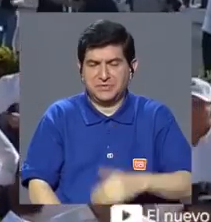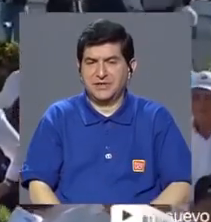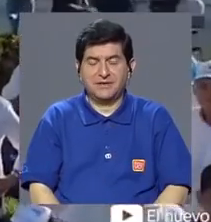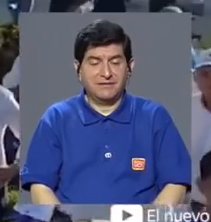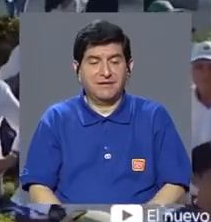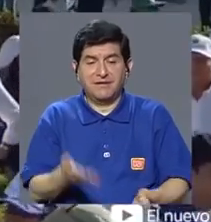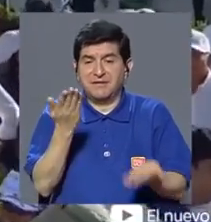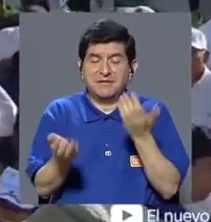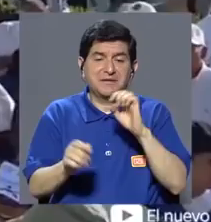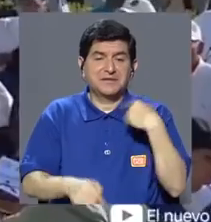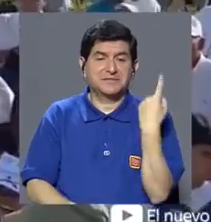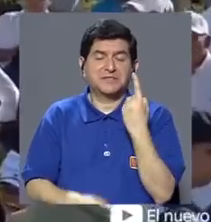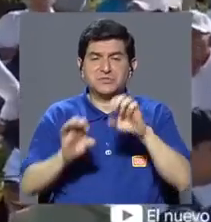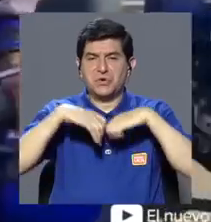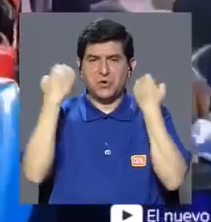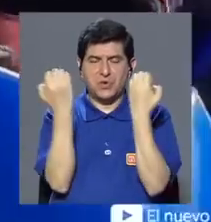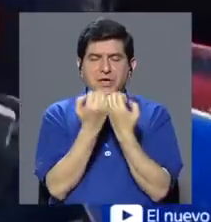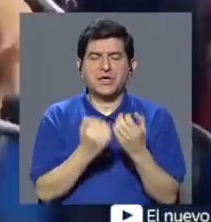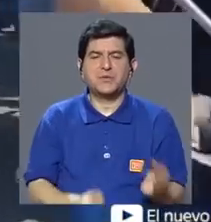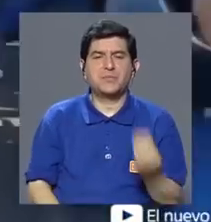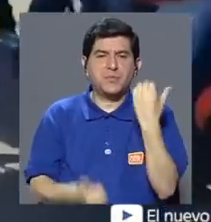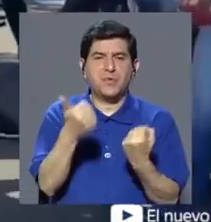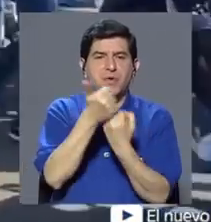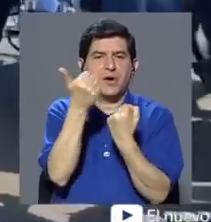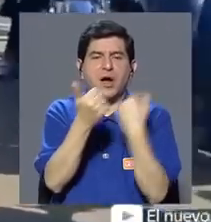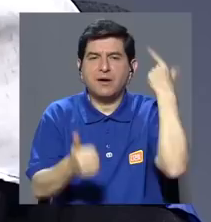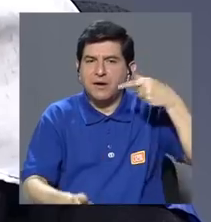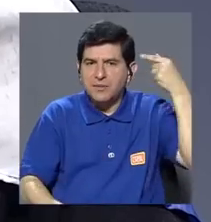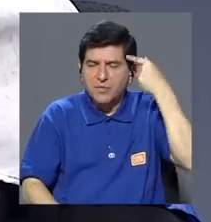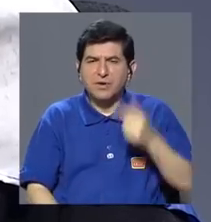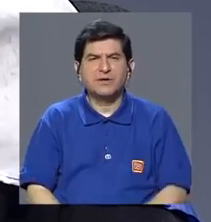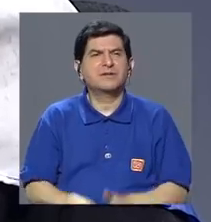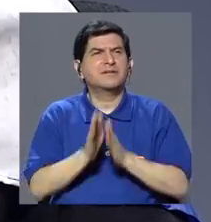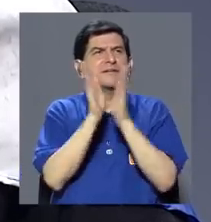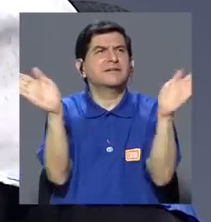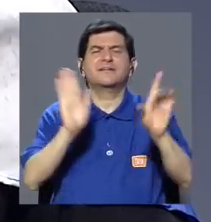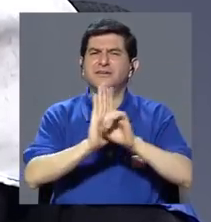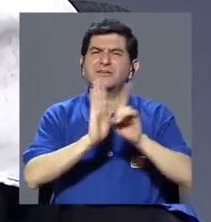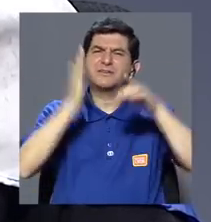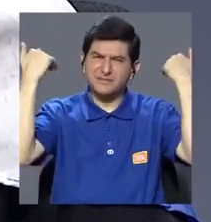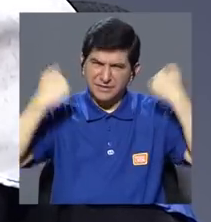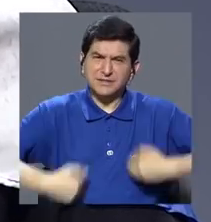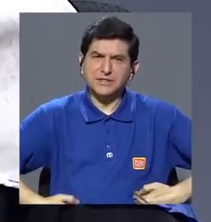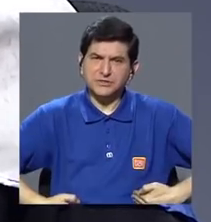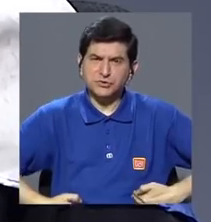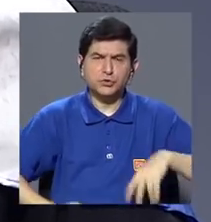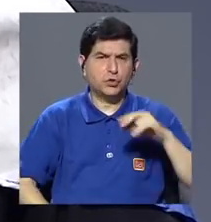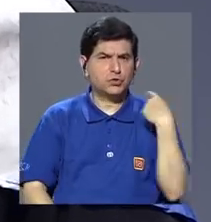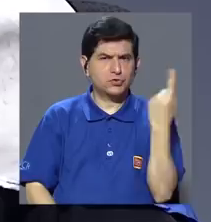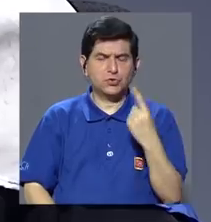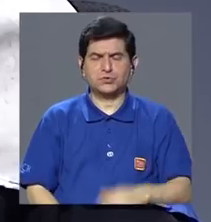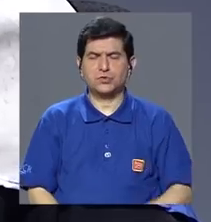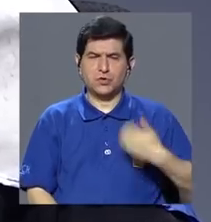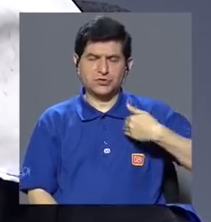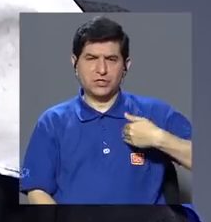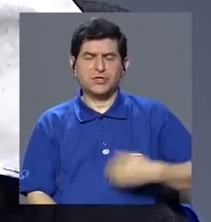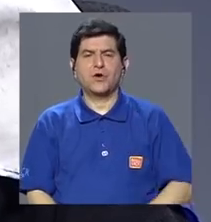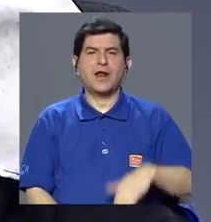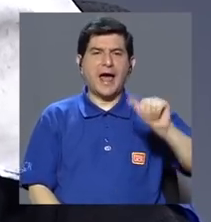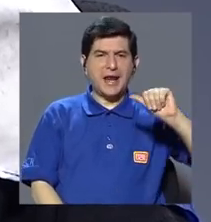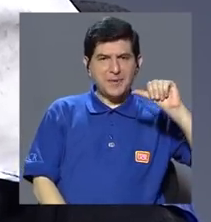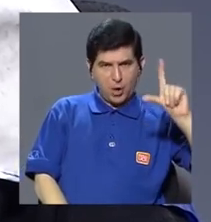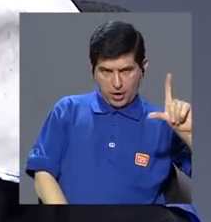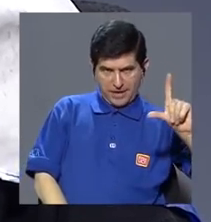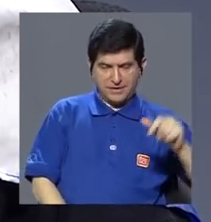equipo de gente joven respaldando al gobierno si en general los derechos humanos no sólo don álvaro verdad